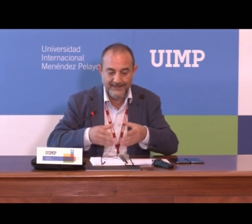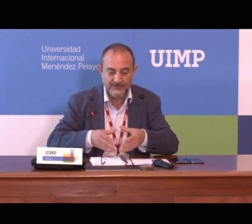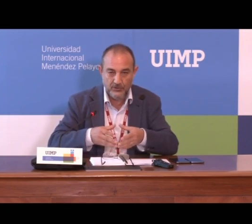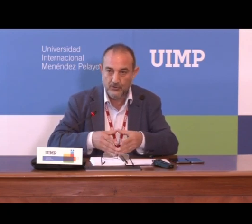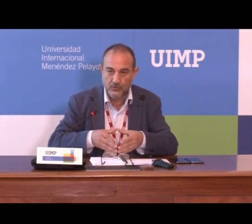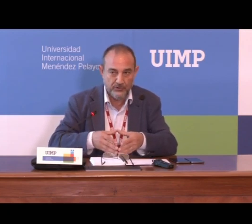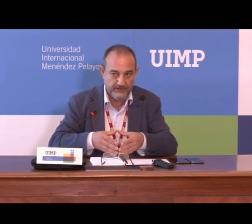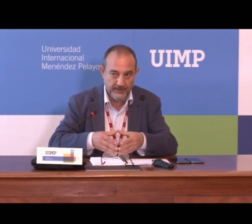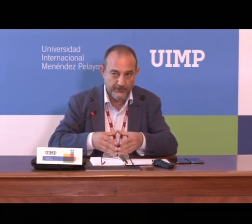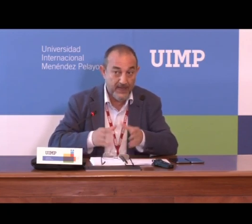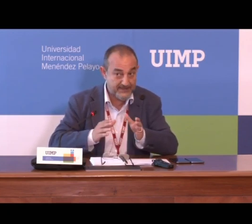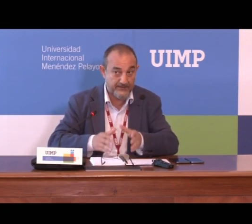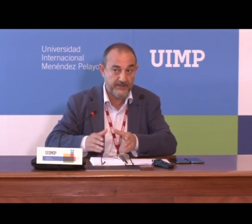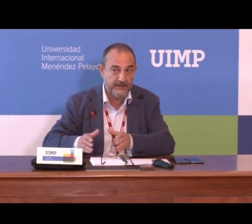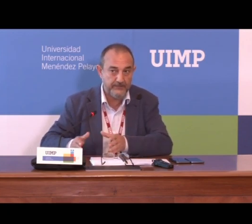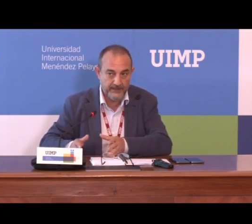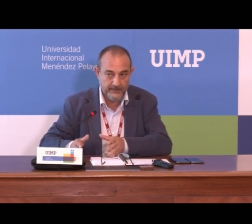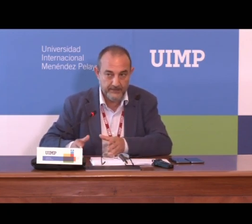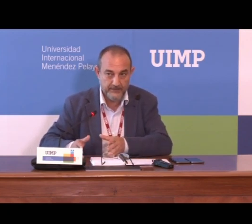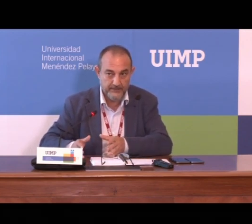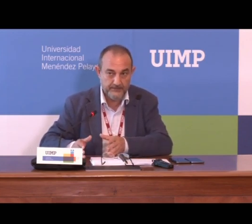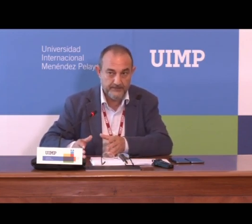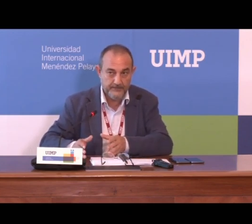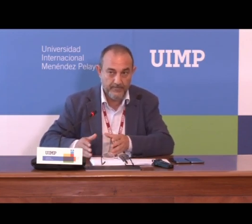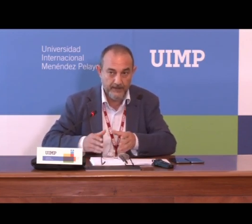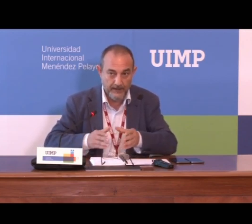se intenten prestar en el entorno comunitario, hasta final de vida,